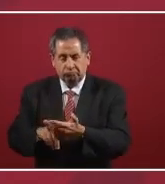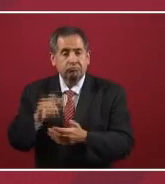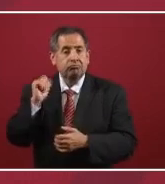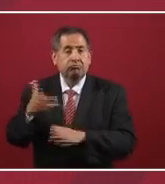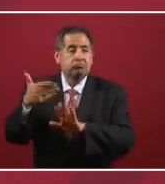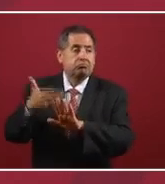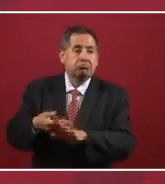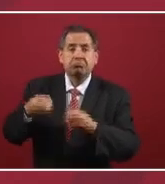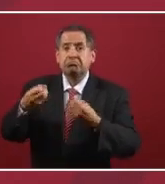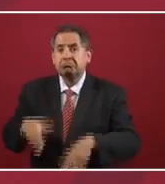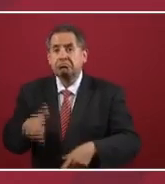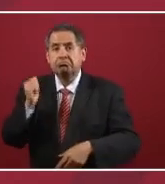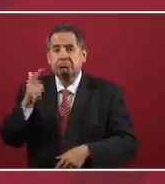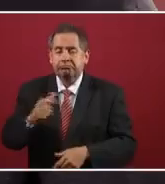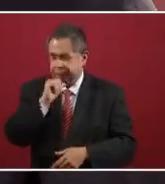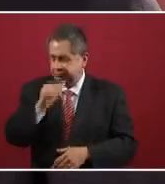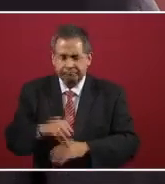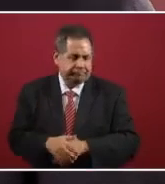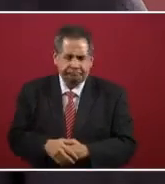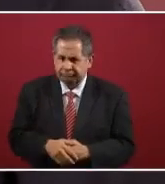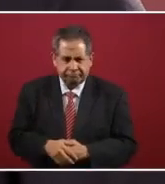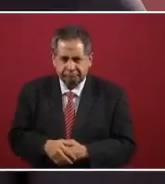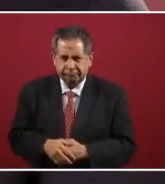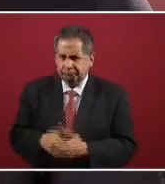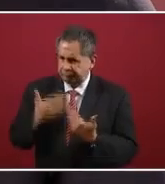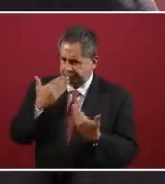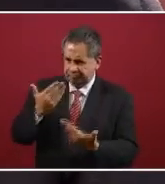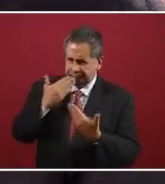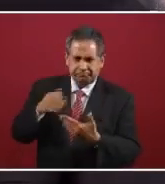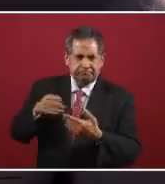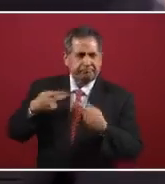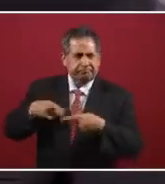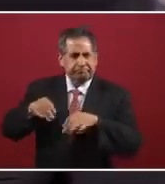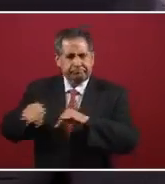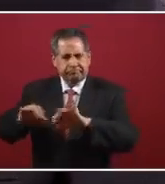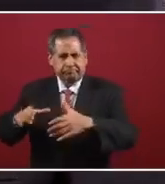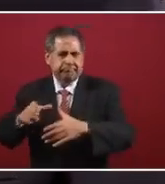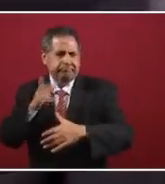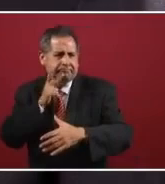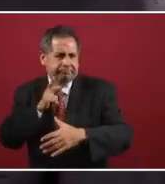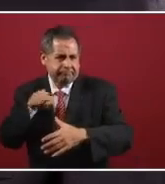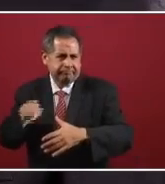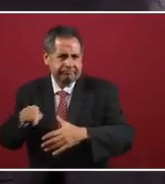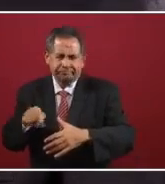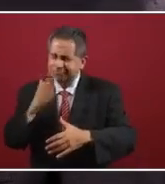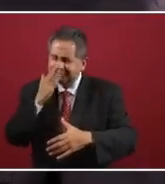afecte a los trabajadores. Y el ajuste se hizo